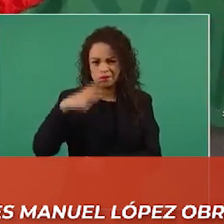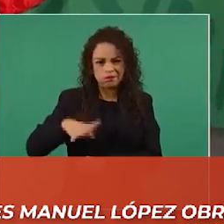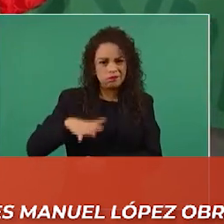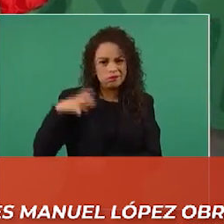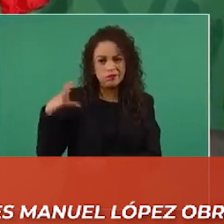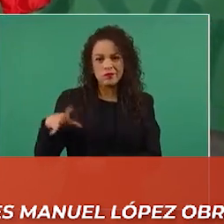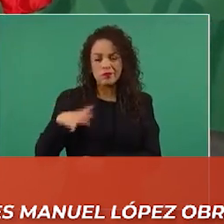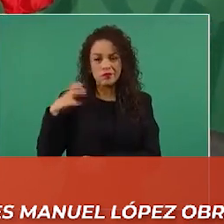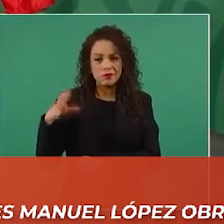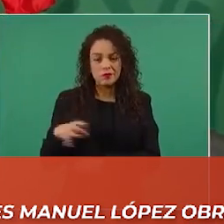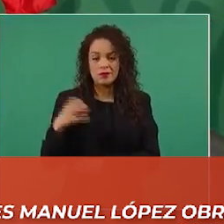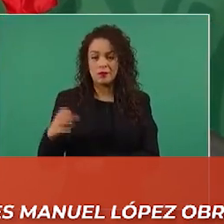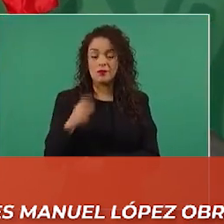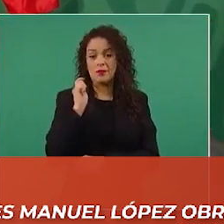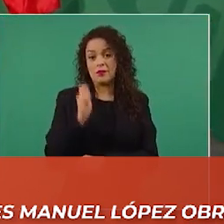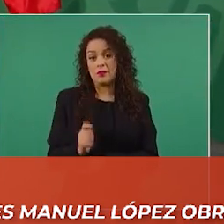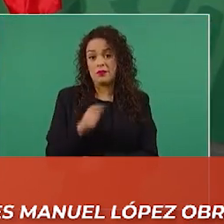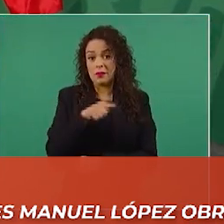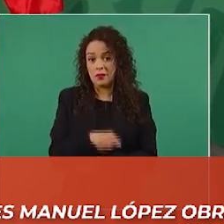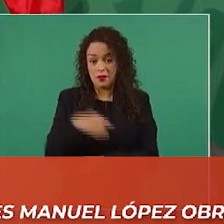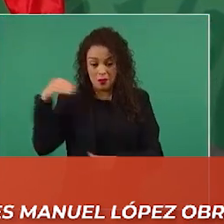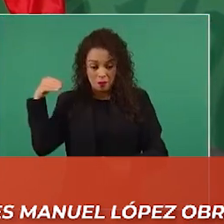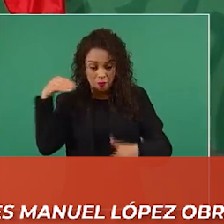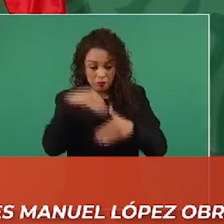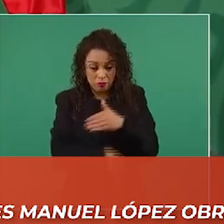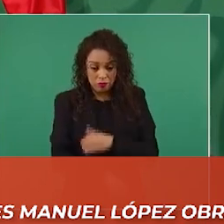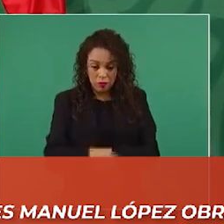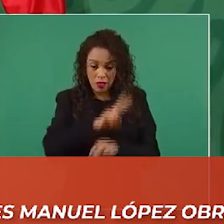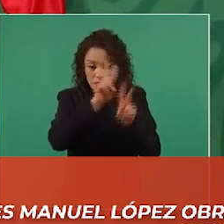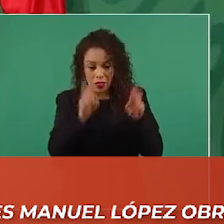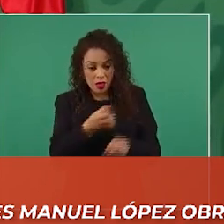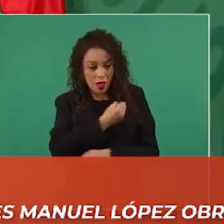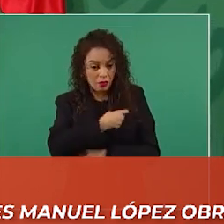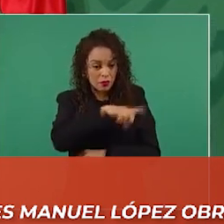Levantamos el sistema de salud del suelo.